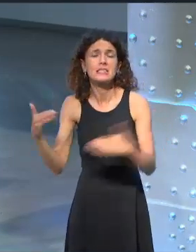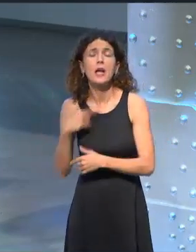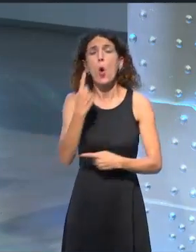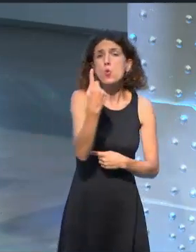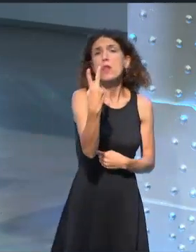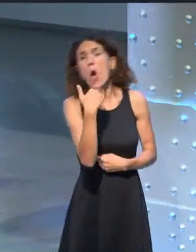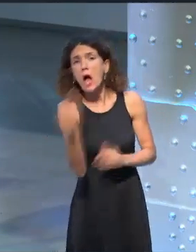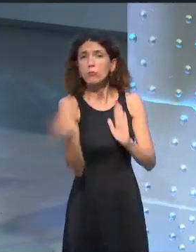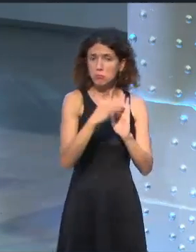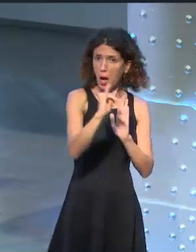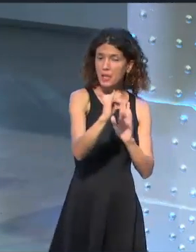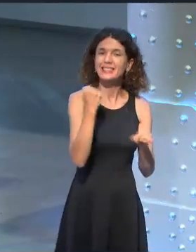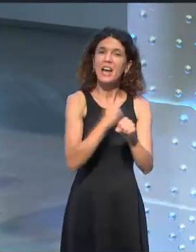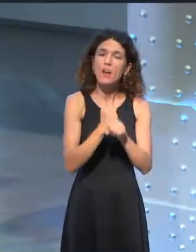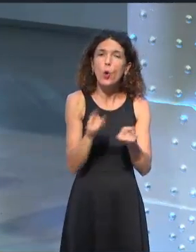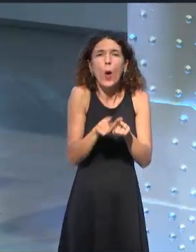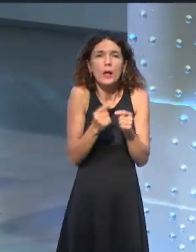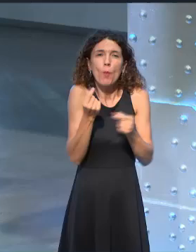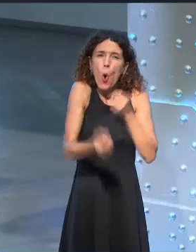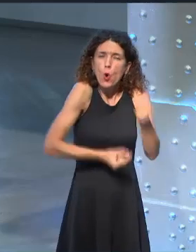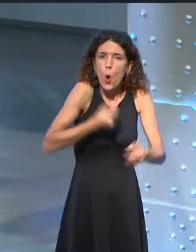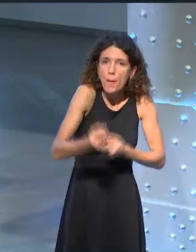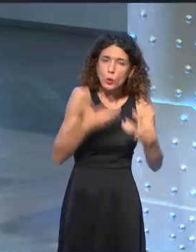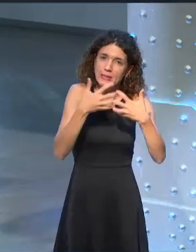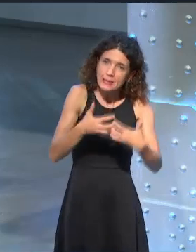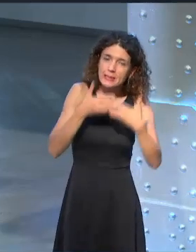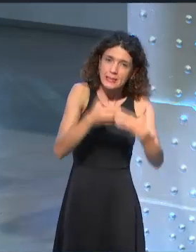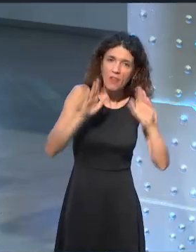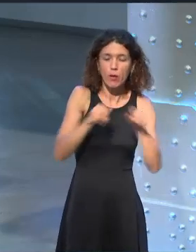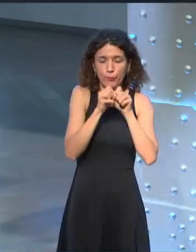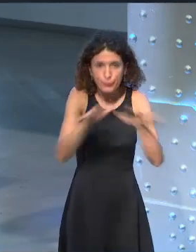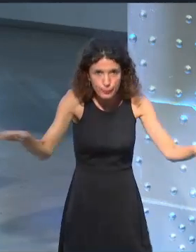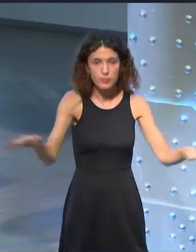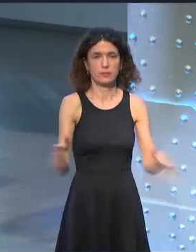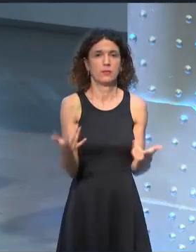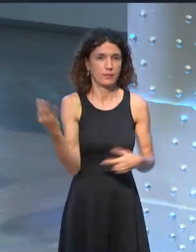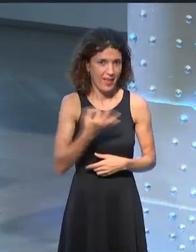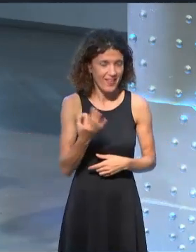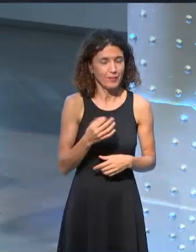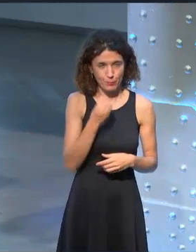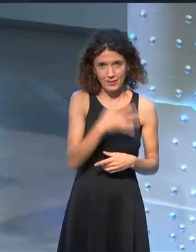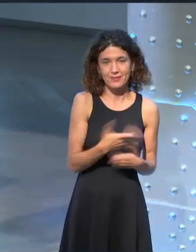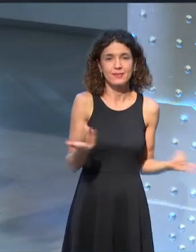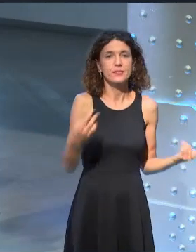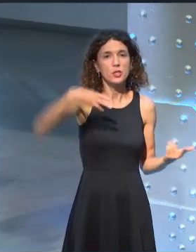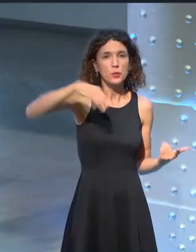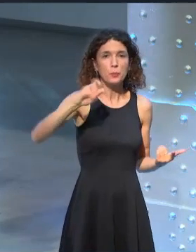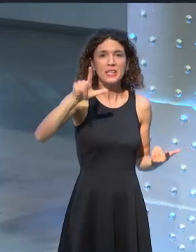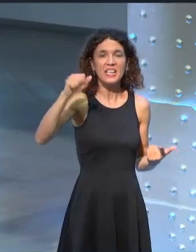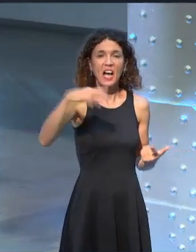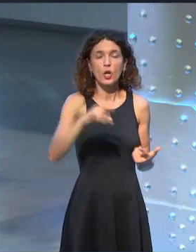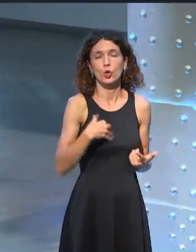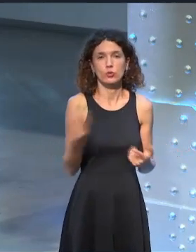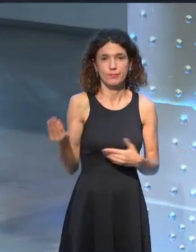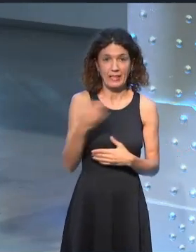1 o 2, pero poco a poco es un trabajo de hormiguita, pero estamos ahí influenciando. Y de actualizar agendas, sin duda, sin duda. Milagros. Bueno, yo solamente